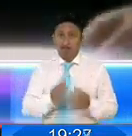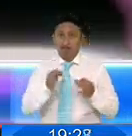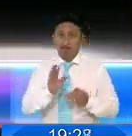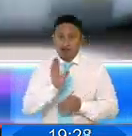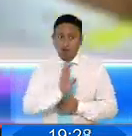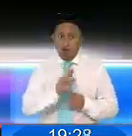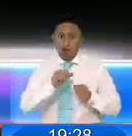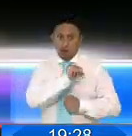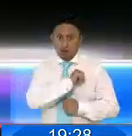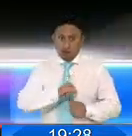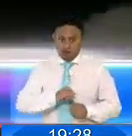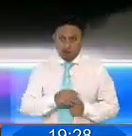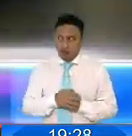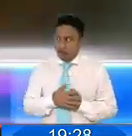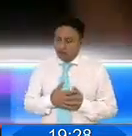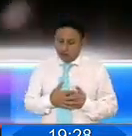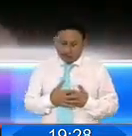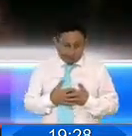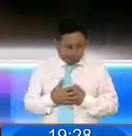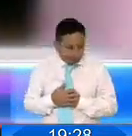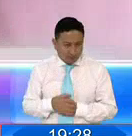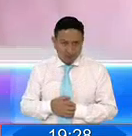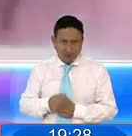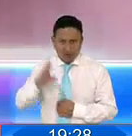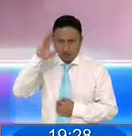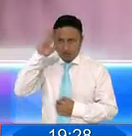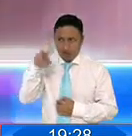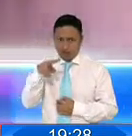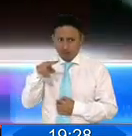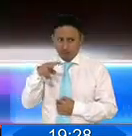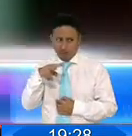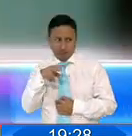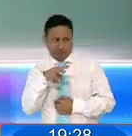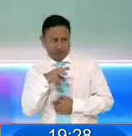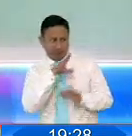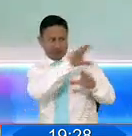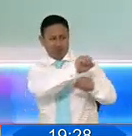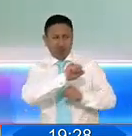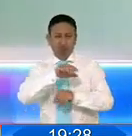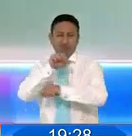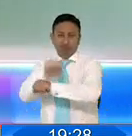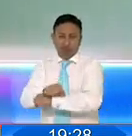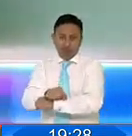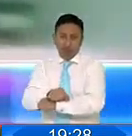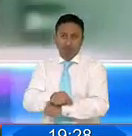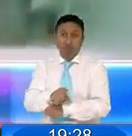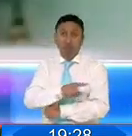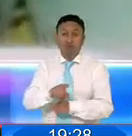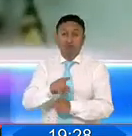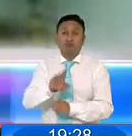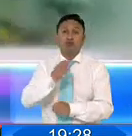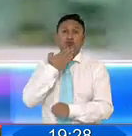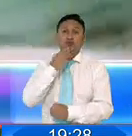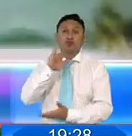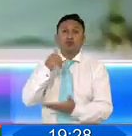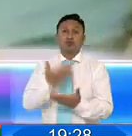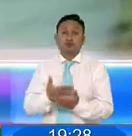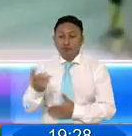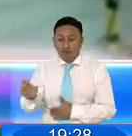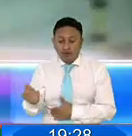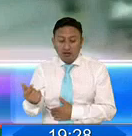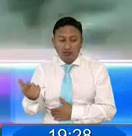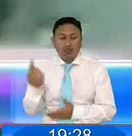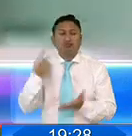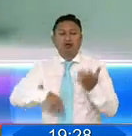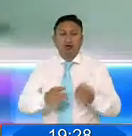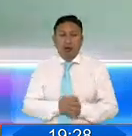actitud sospechosa del hombre que le llevaron a ser detenido por las autoridades. Y al momento de interrogarlo no habría podido justificar de dónde sacó el